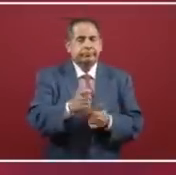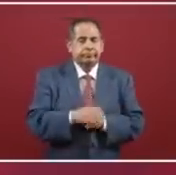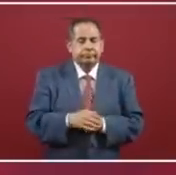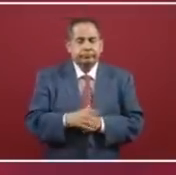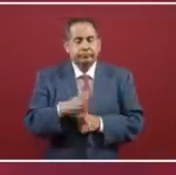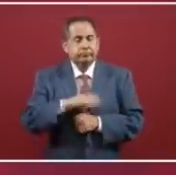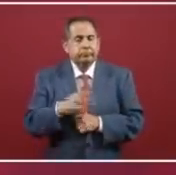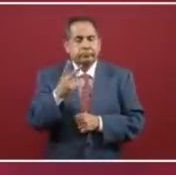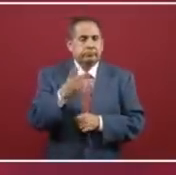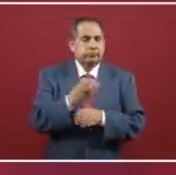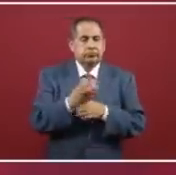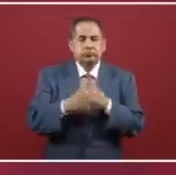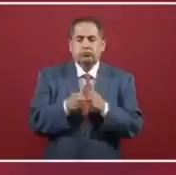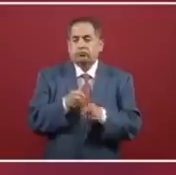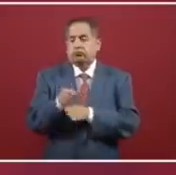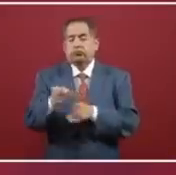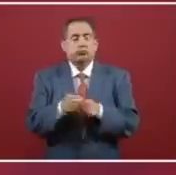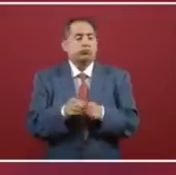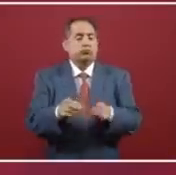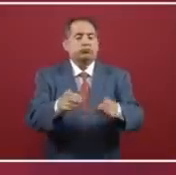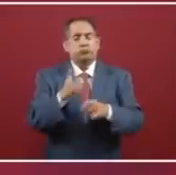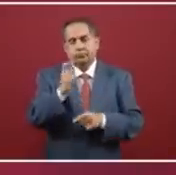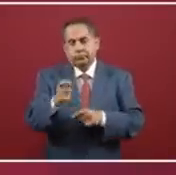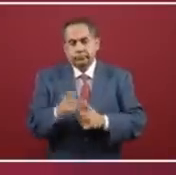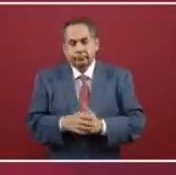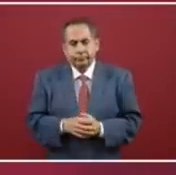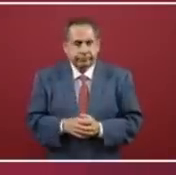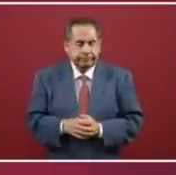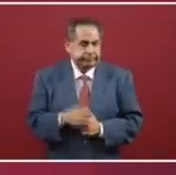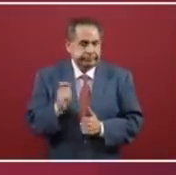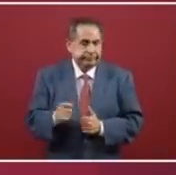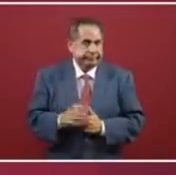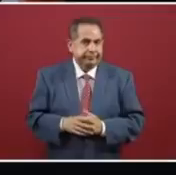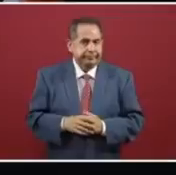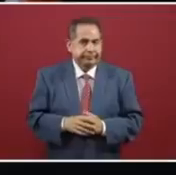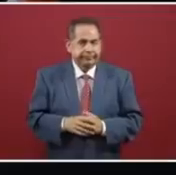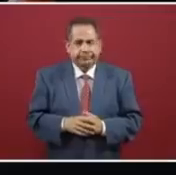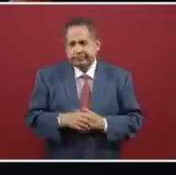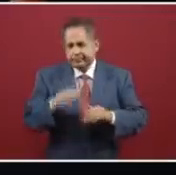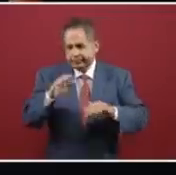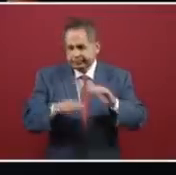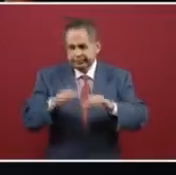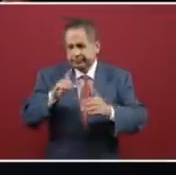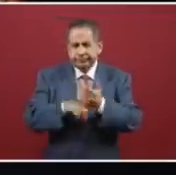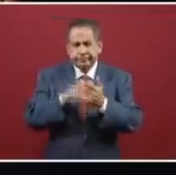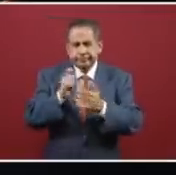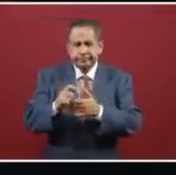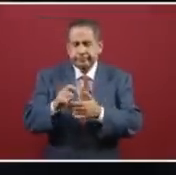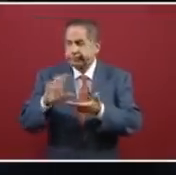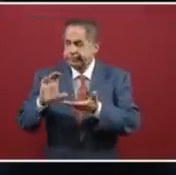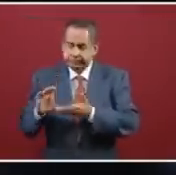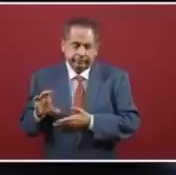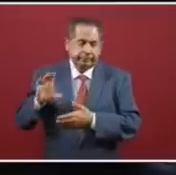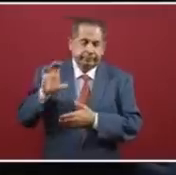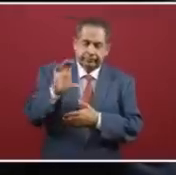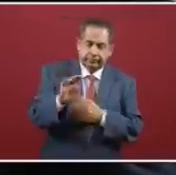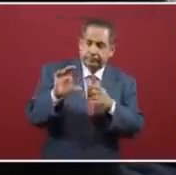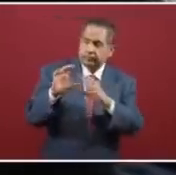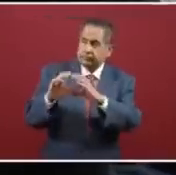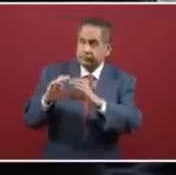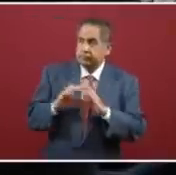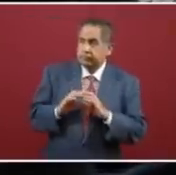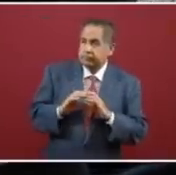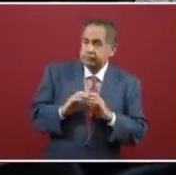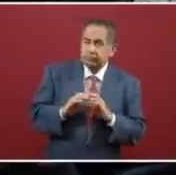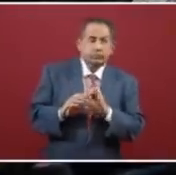hay dos cosas una que a veces esos recursos ciudad se utilizan